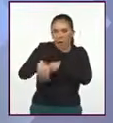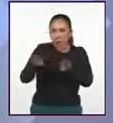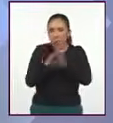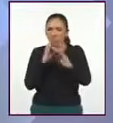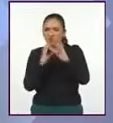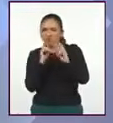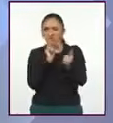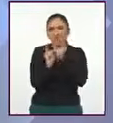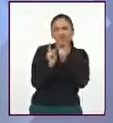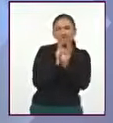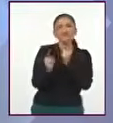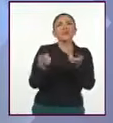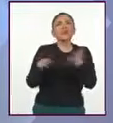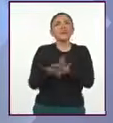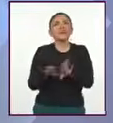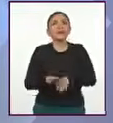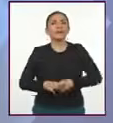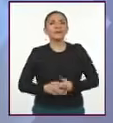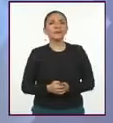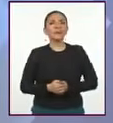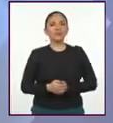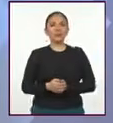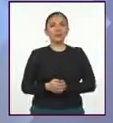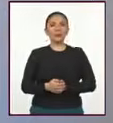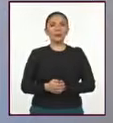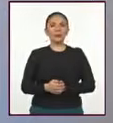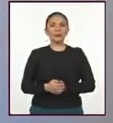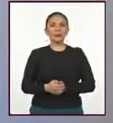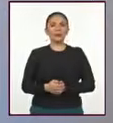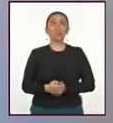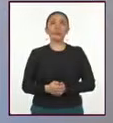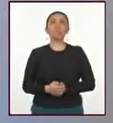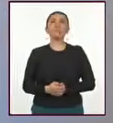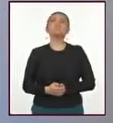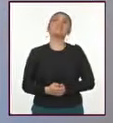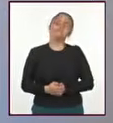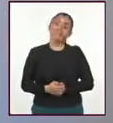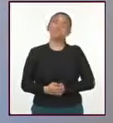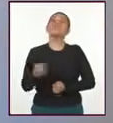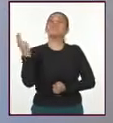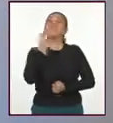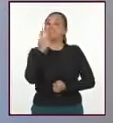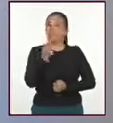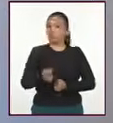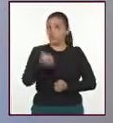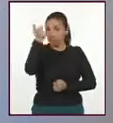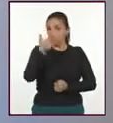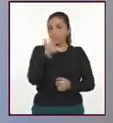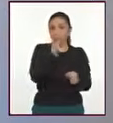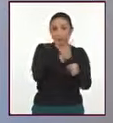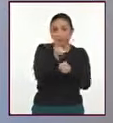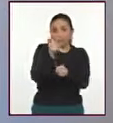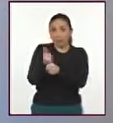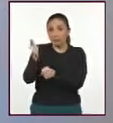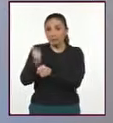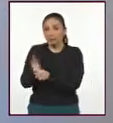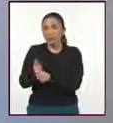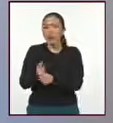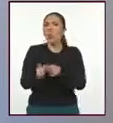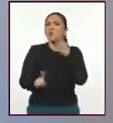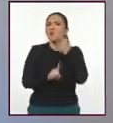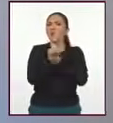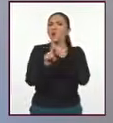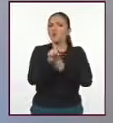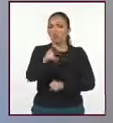lo que sea que esté sucediendo? Ok, ahí habría que identificar, bueno, primero que nada el problema que nos está